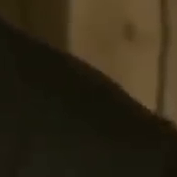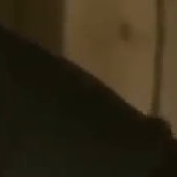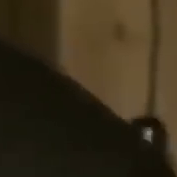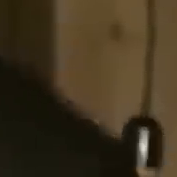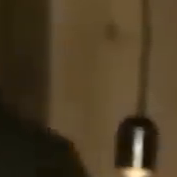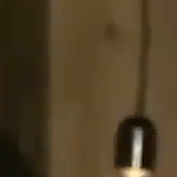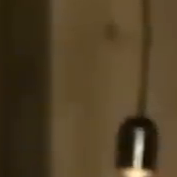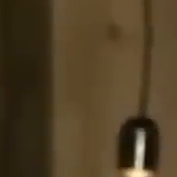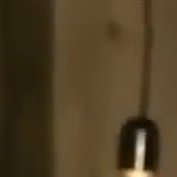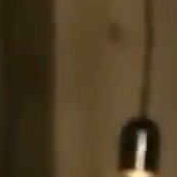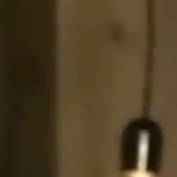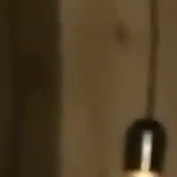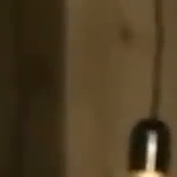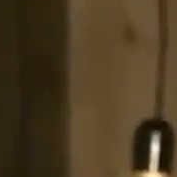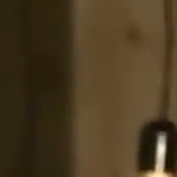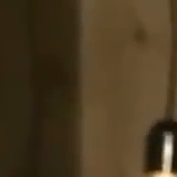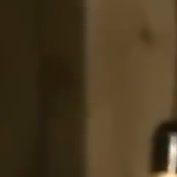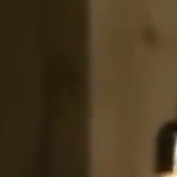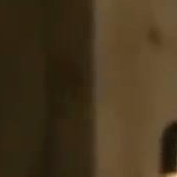una vez